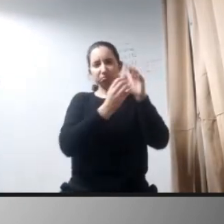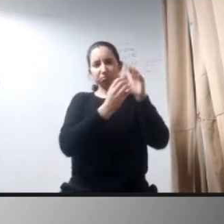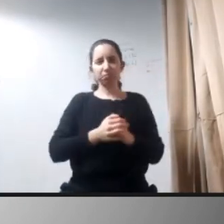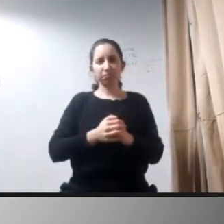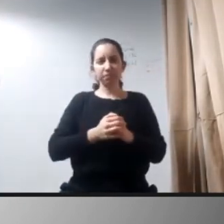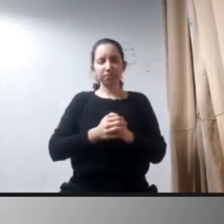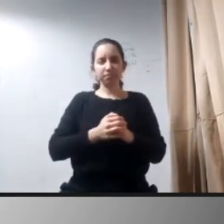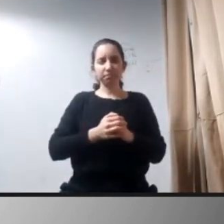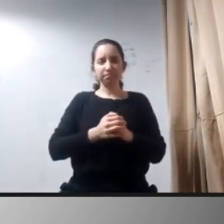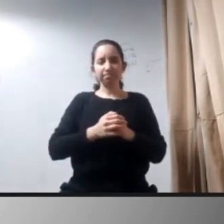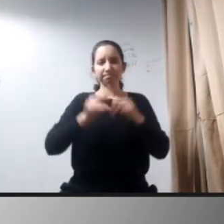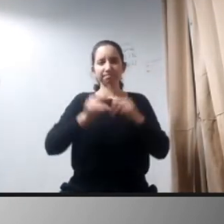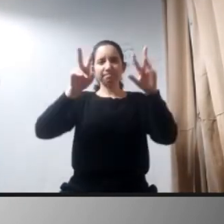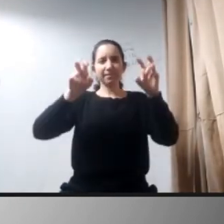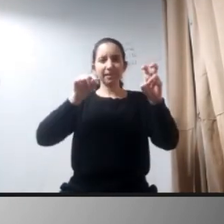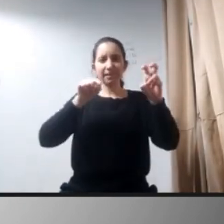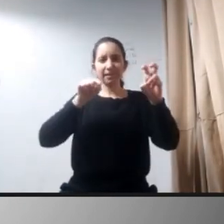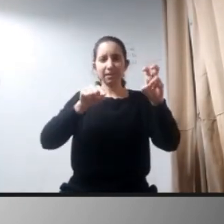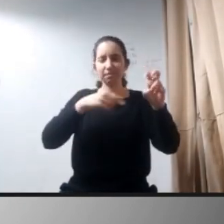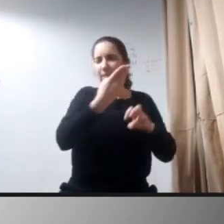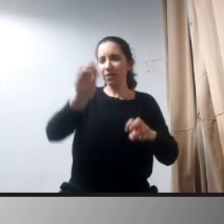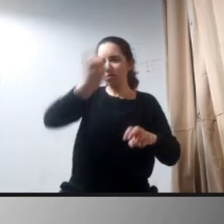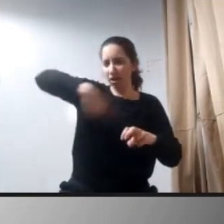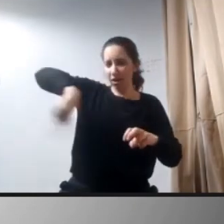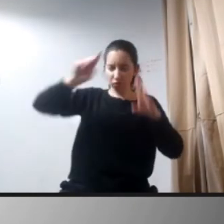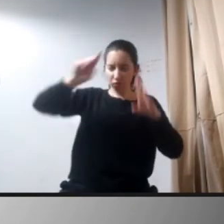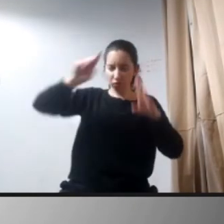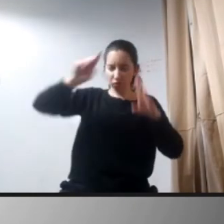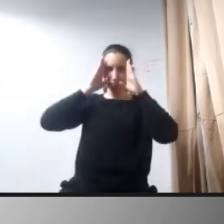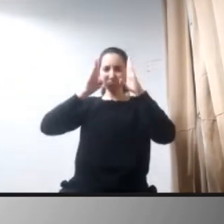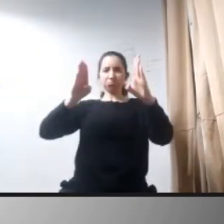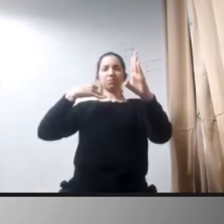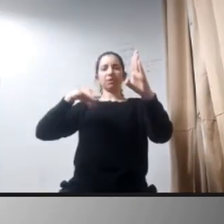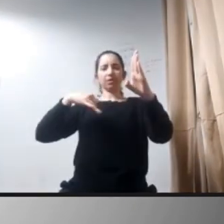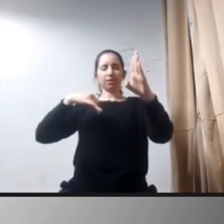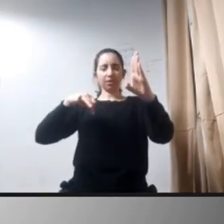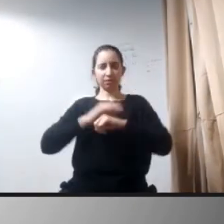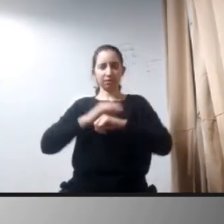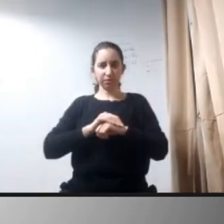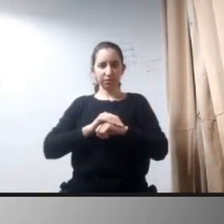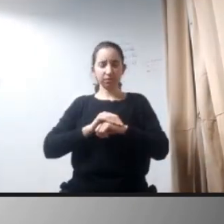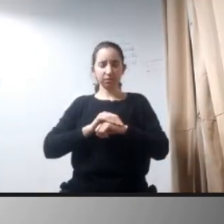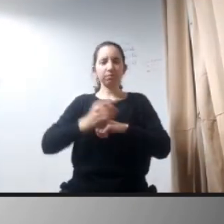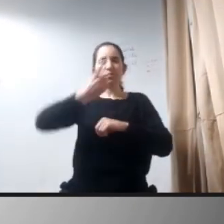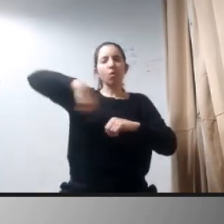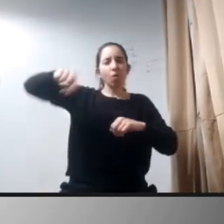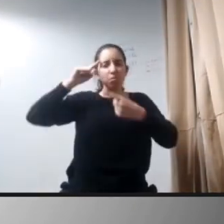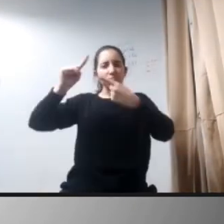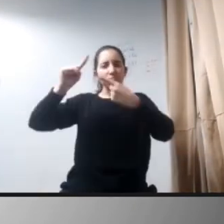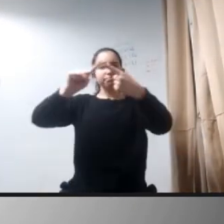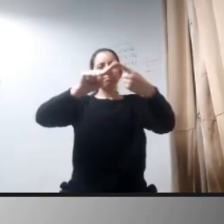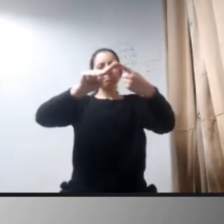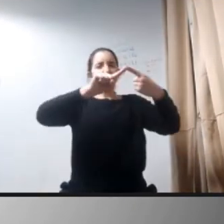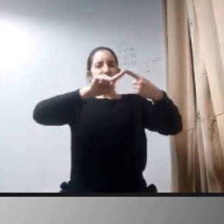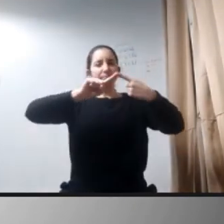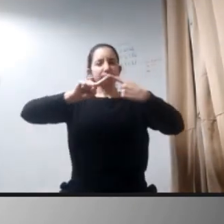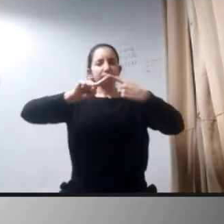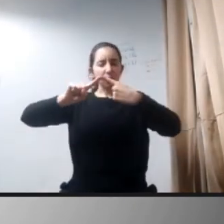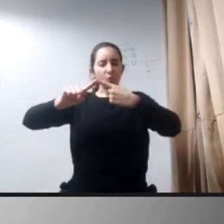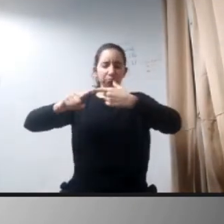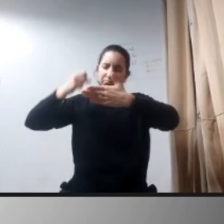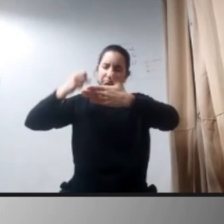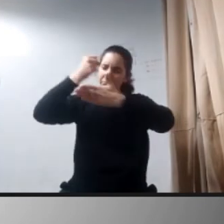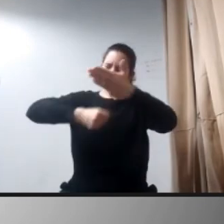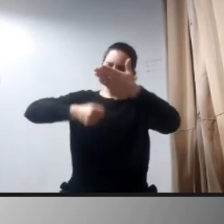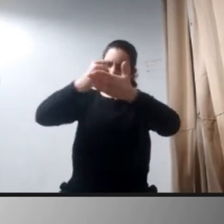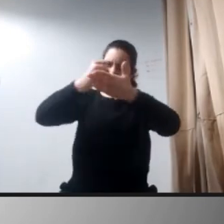nosotros, esto es una demanda común a todos nosotros, que nos pongamos de acuerdo y tratemos de bregar